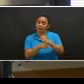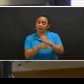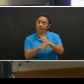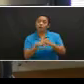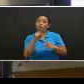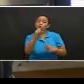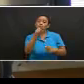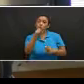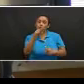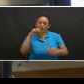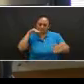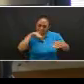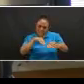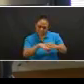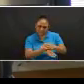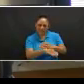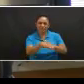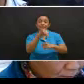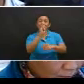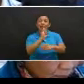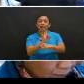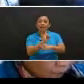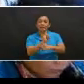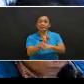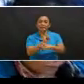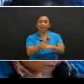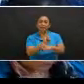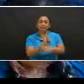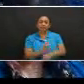Tú métete a la casa.